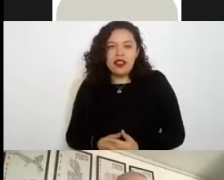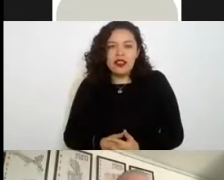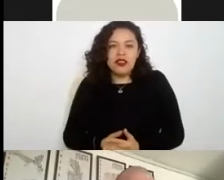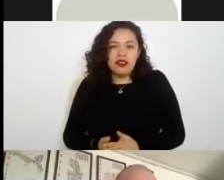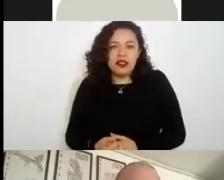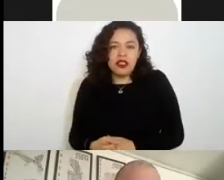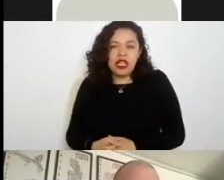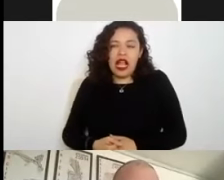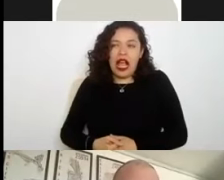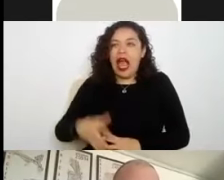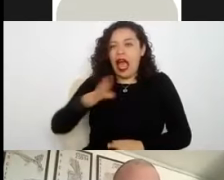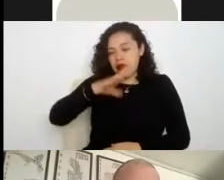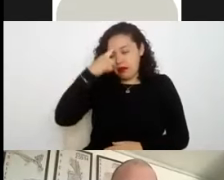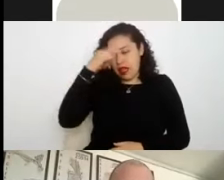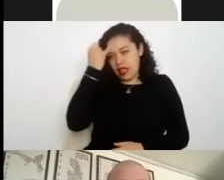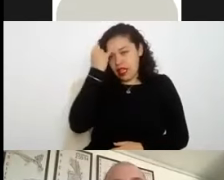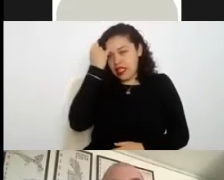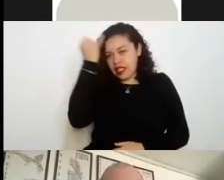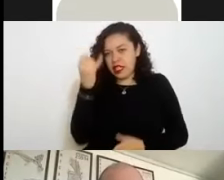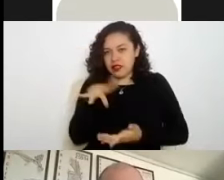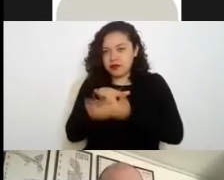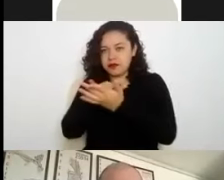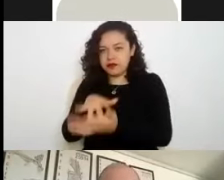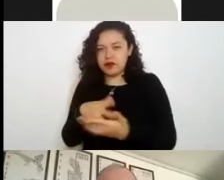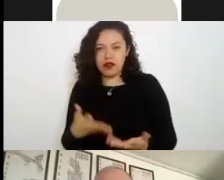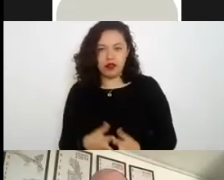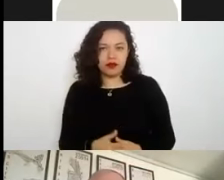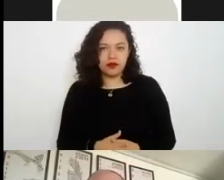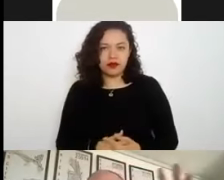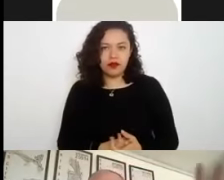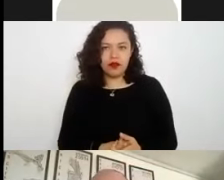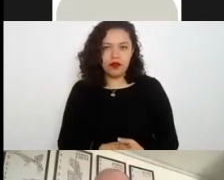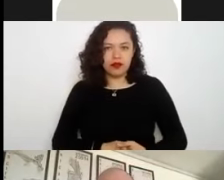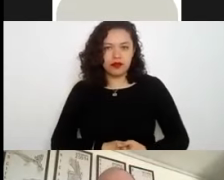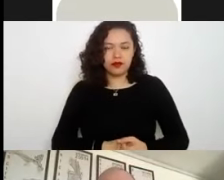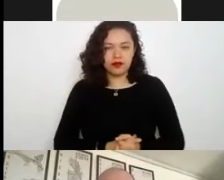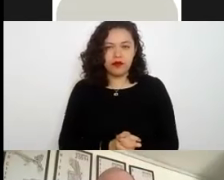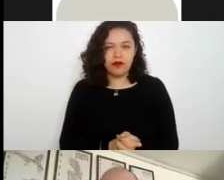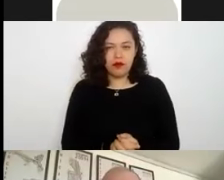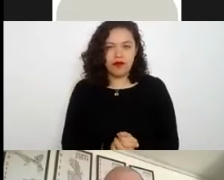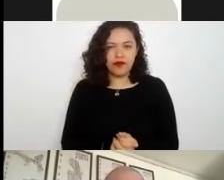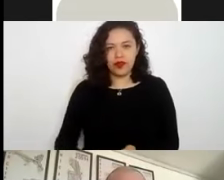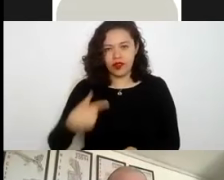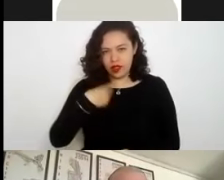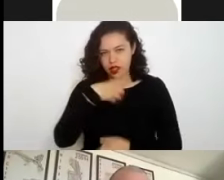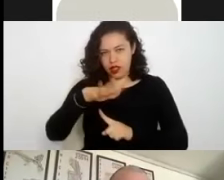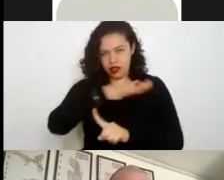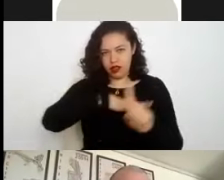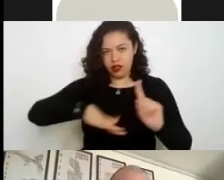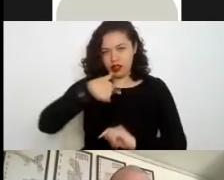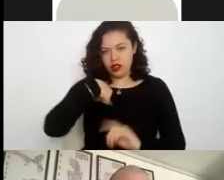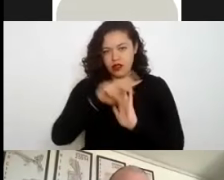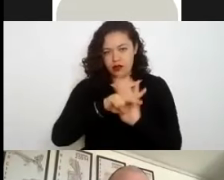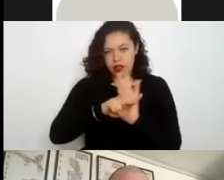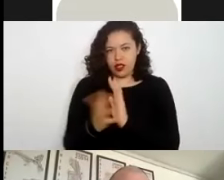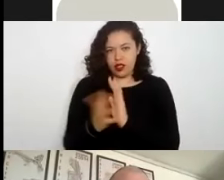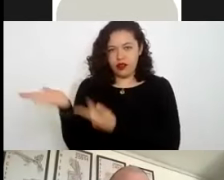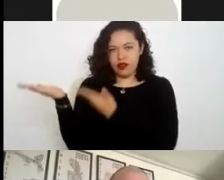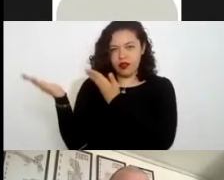ayudar, de sumar y de pertenecer. Entonces, bueno, justo por esto les doy todo el contexto de lo que hacemos. Les voy a poner este video para que vean un poquito